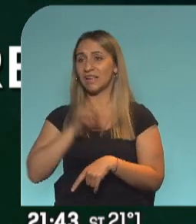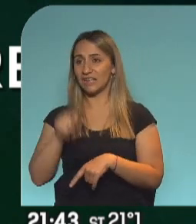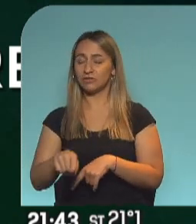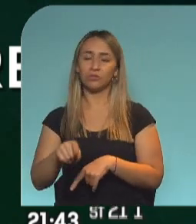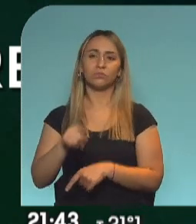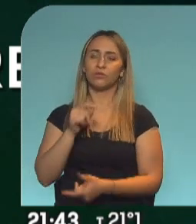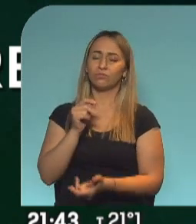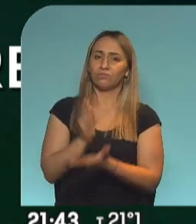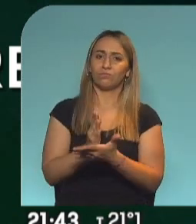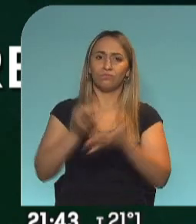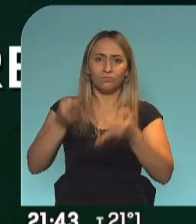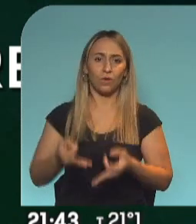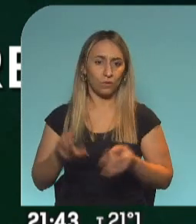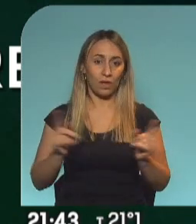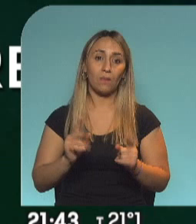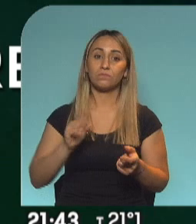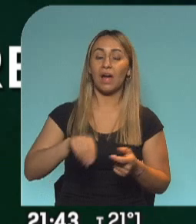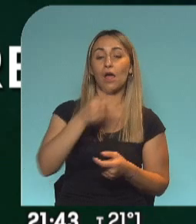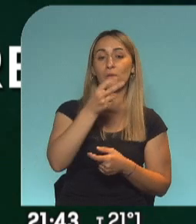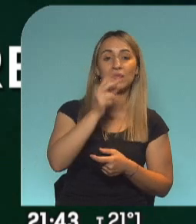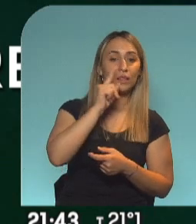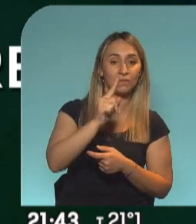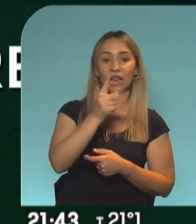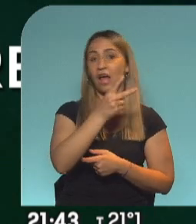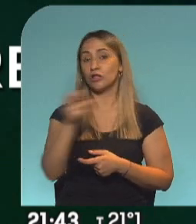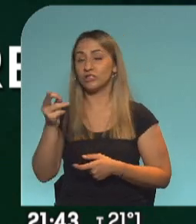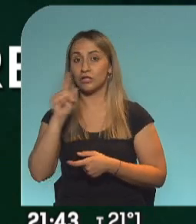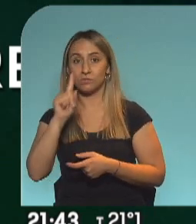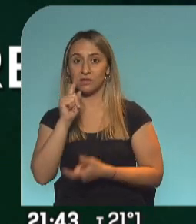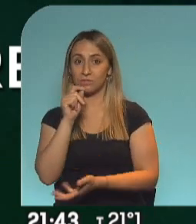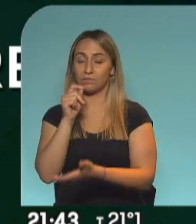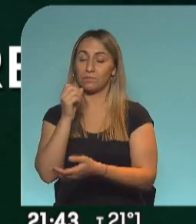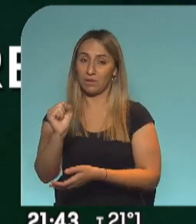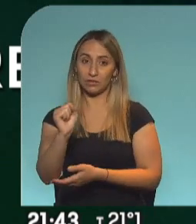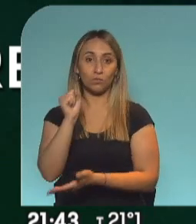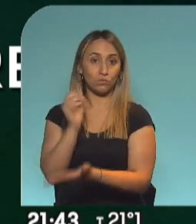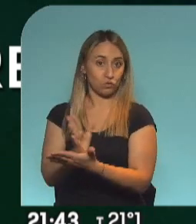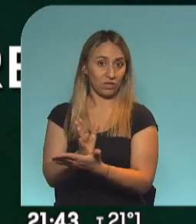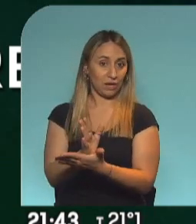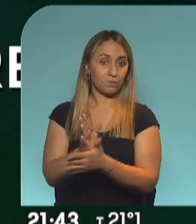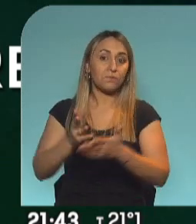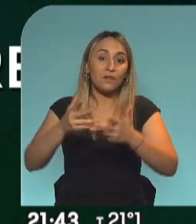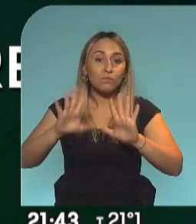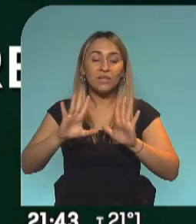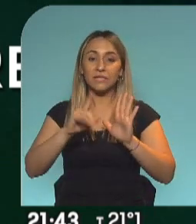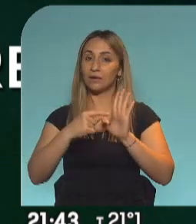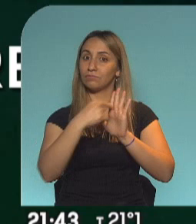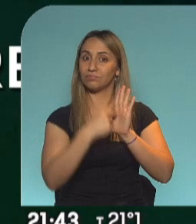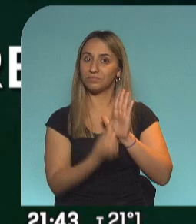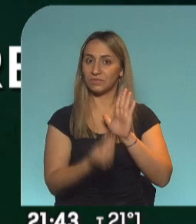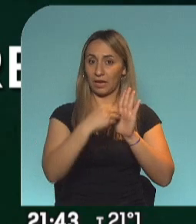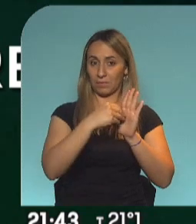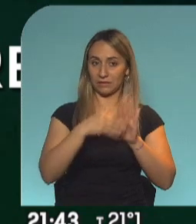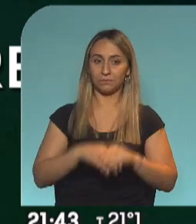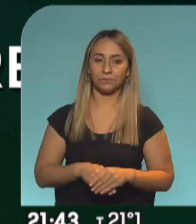que fuera aprobado, una multa de entre 20.000 y 200.000 pesos. Esto es lo que podría llegar a pasar. Pero vamos a imaginar